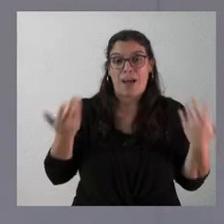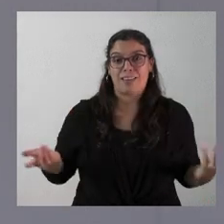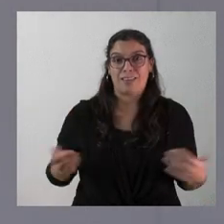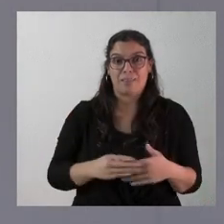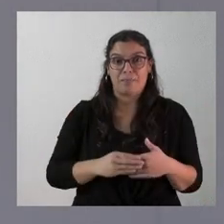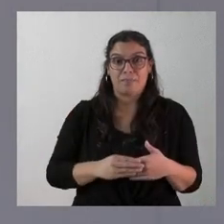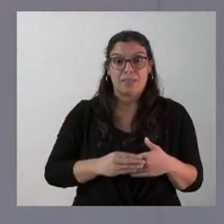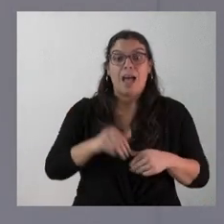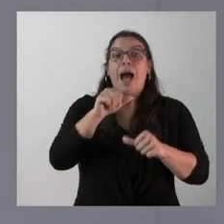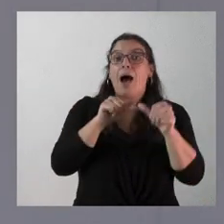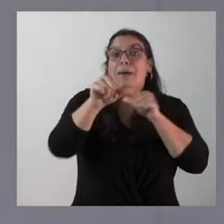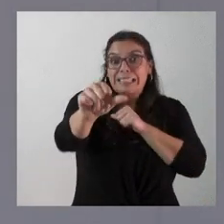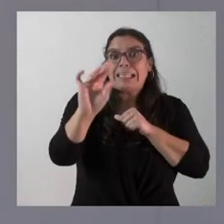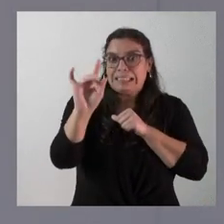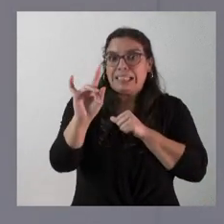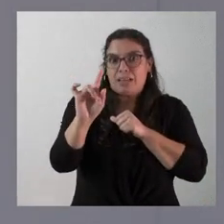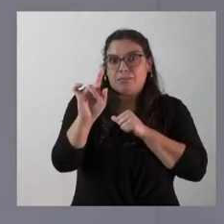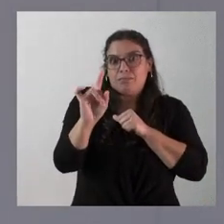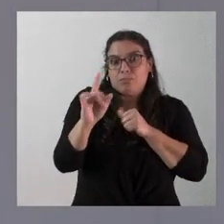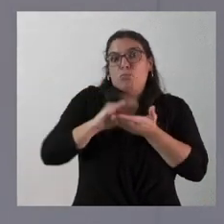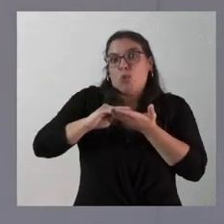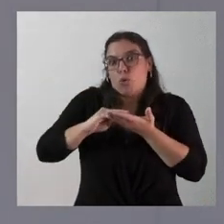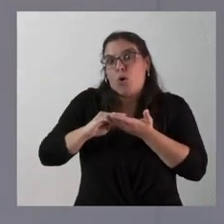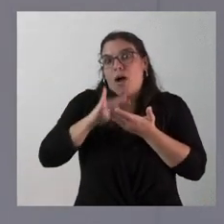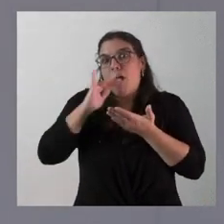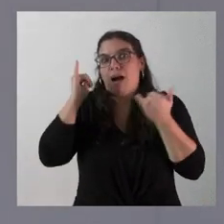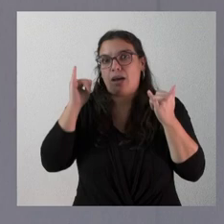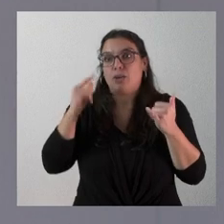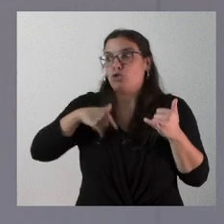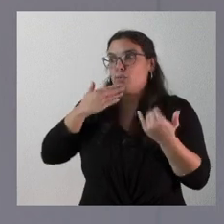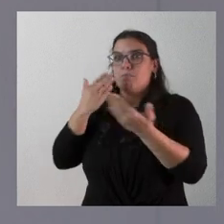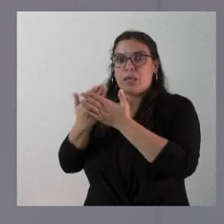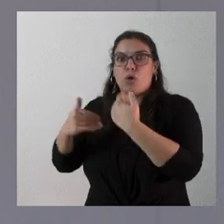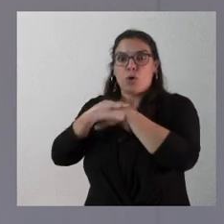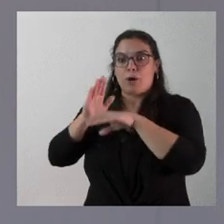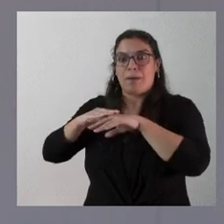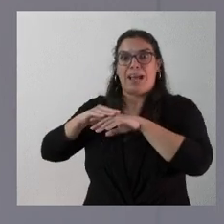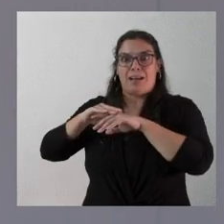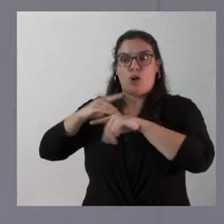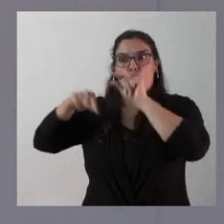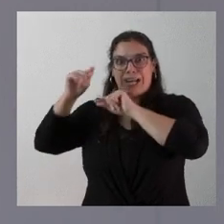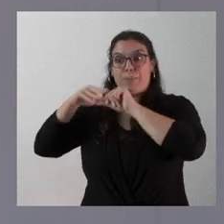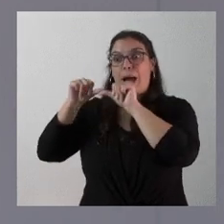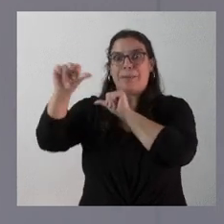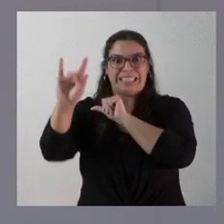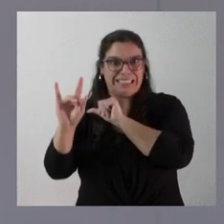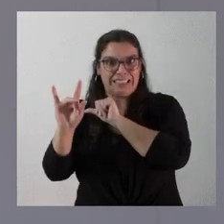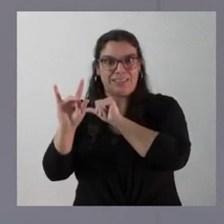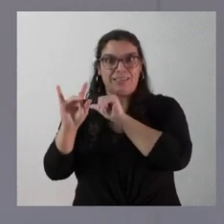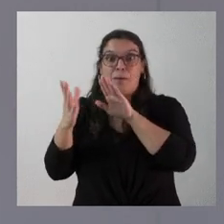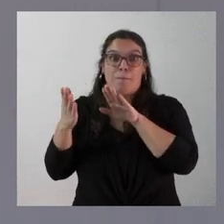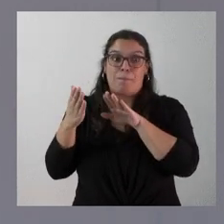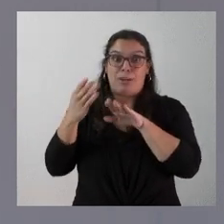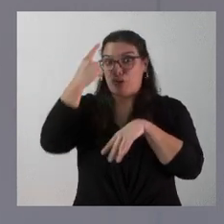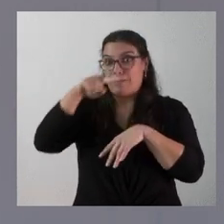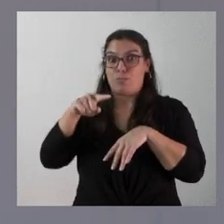para los nuevos delitos que se comentan a partir de ahora por tanto si usted me pregunta animamos al gobierno para que corrija el error pero somos plenamente